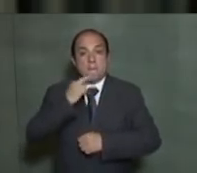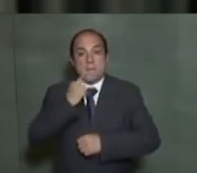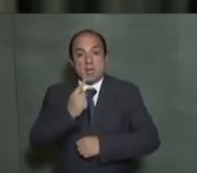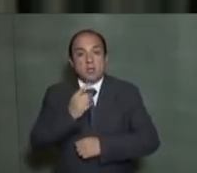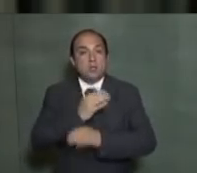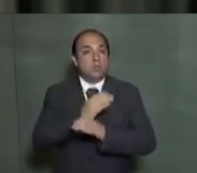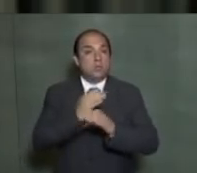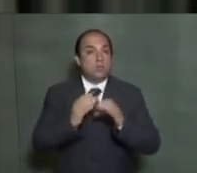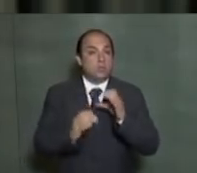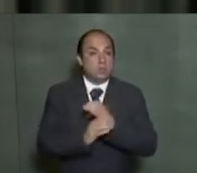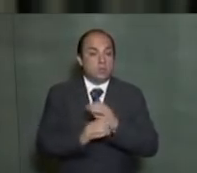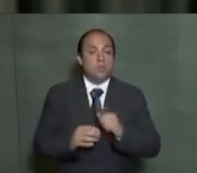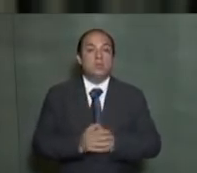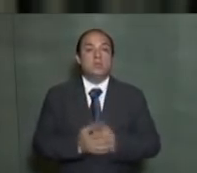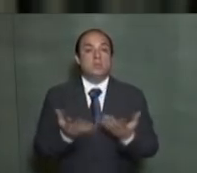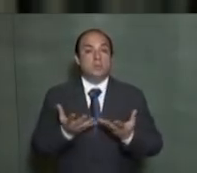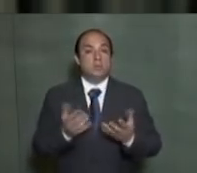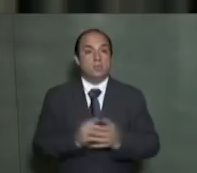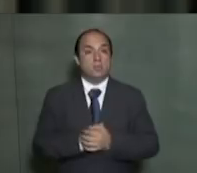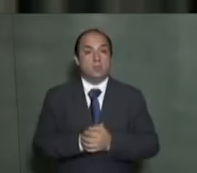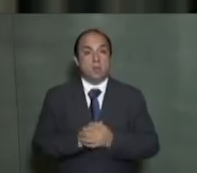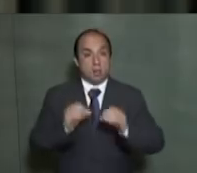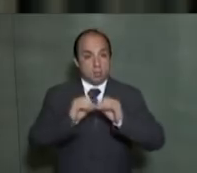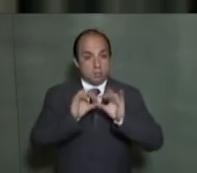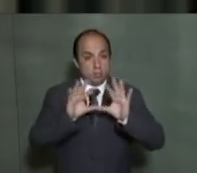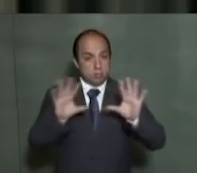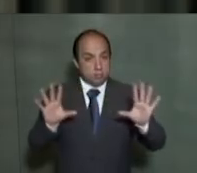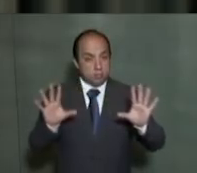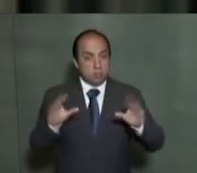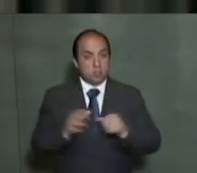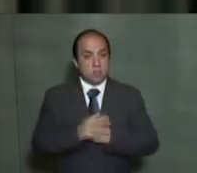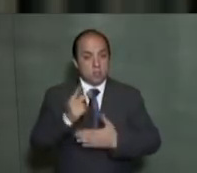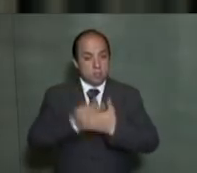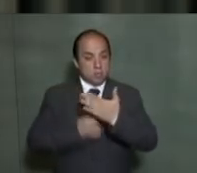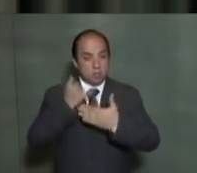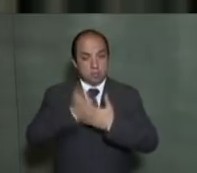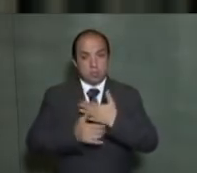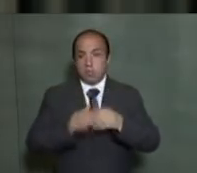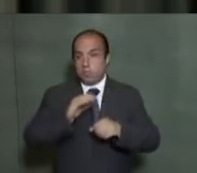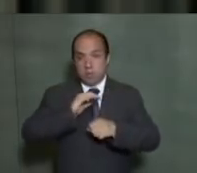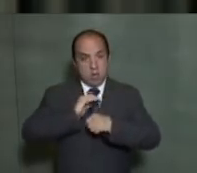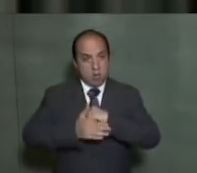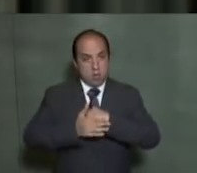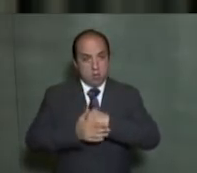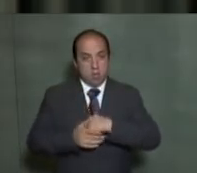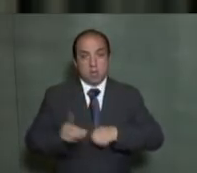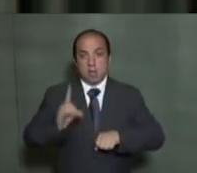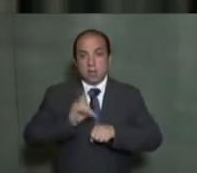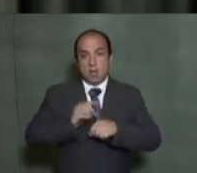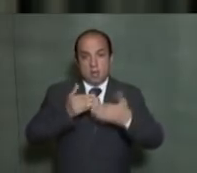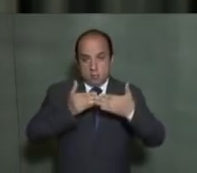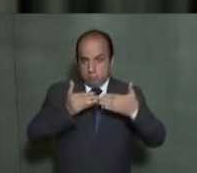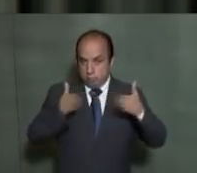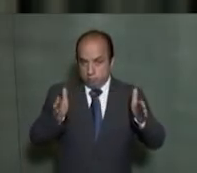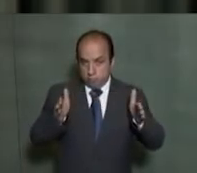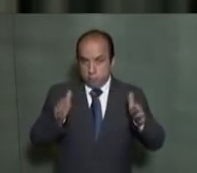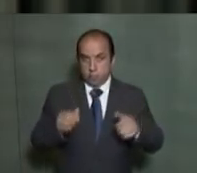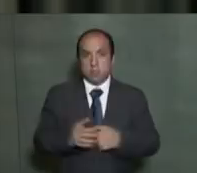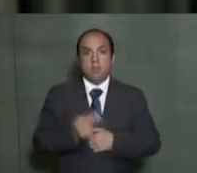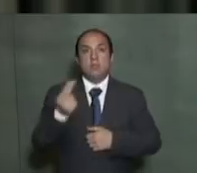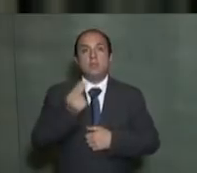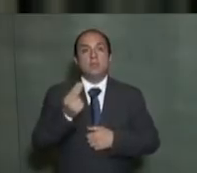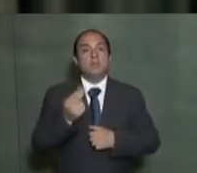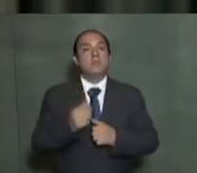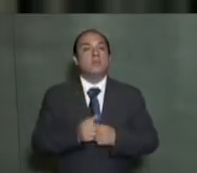cosas. Es muy claro que un proyecto no se termina el día de su inauguración. Tenemos que